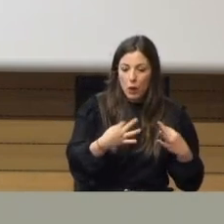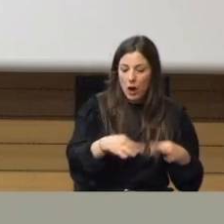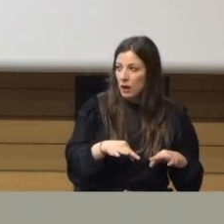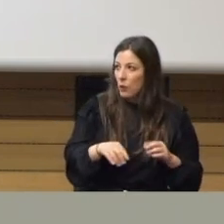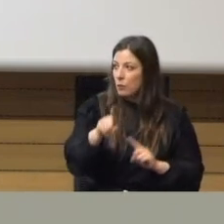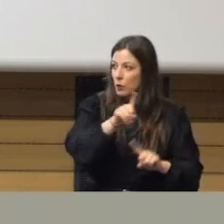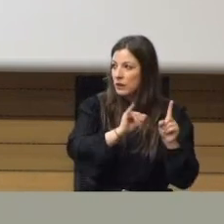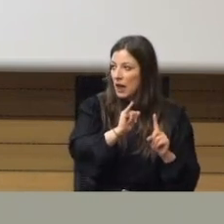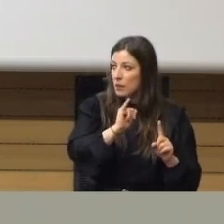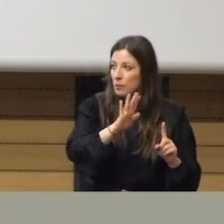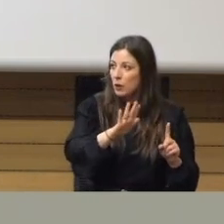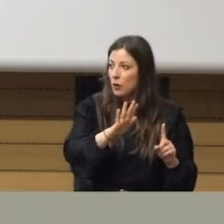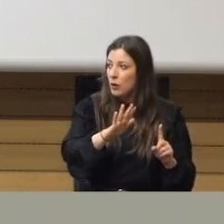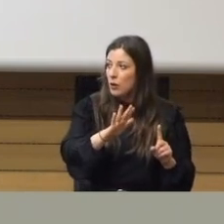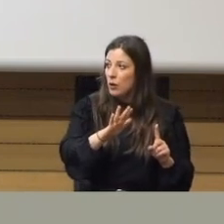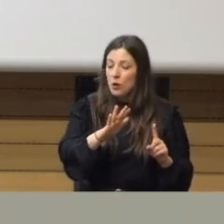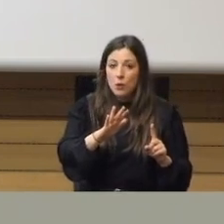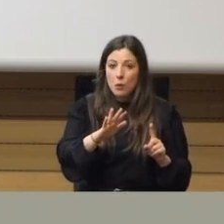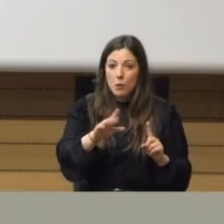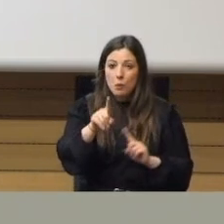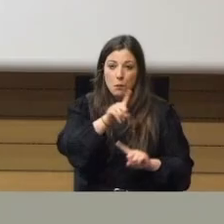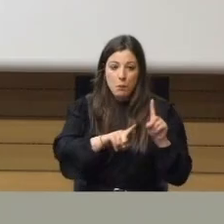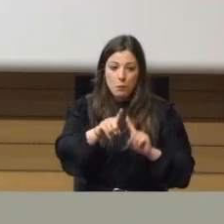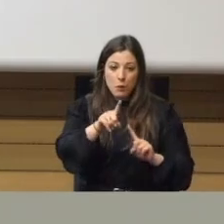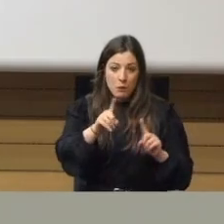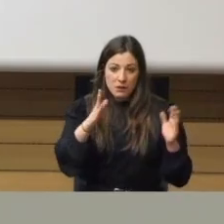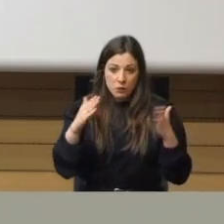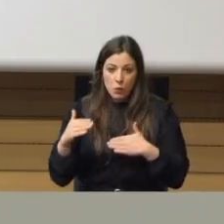patología dual, no tiene problemas psiquiátricos, que yo no me encontré en mi vida ninguno de esos.